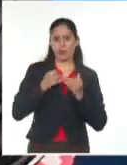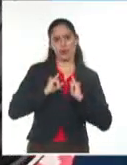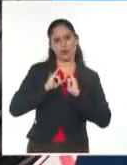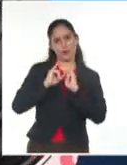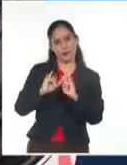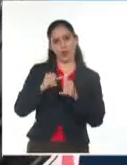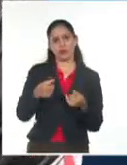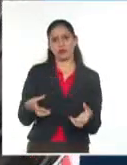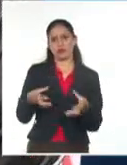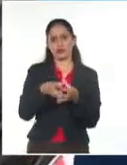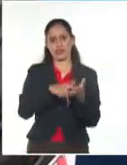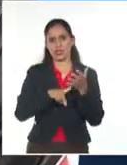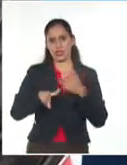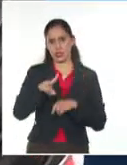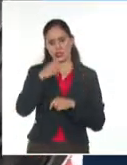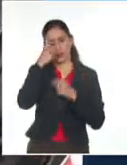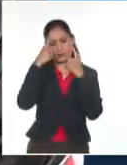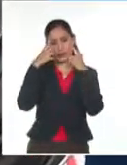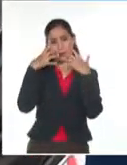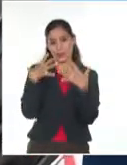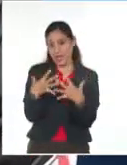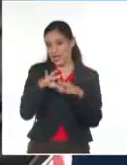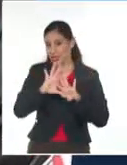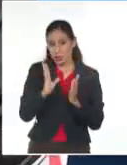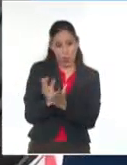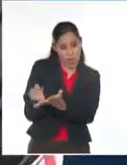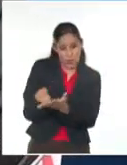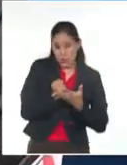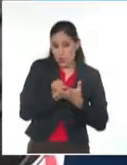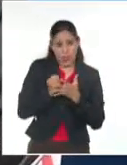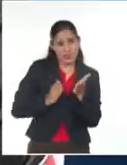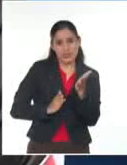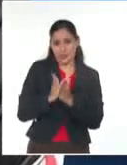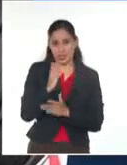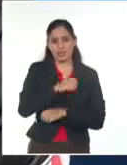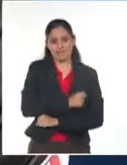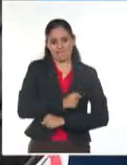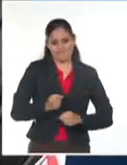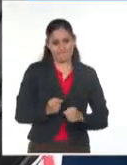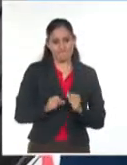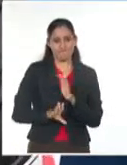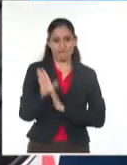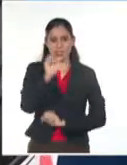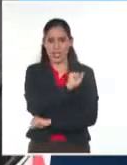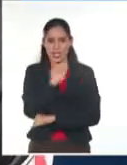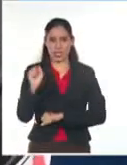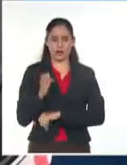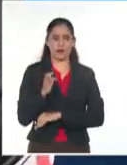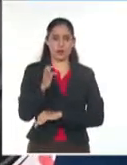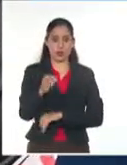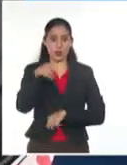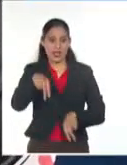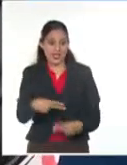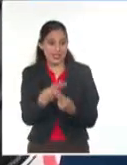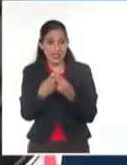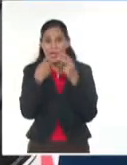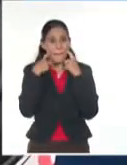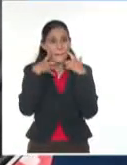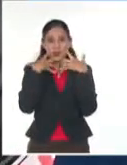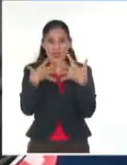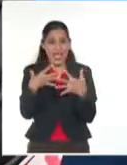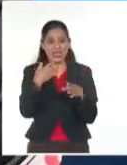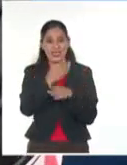santiaguera. Que nos sigan apoyando, que vienen al estadio, que nosotros vamos a ir por la corona. Esta es una serie que se convierte en un clásico, Santiago de